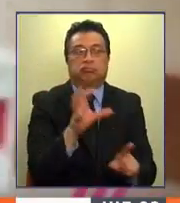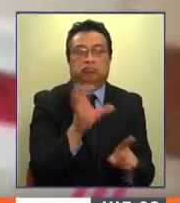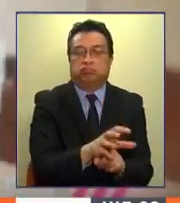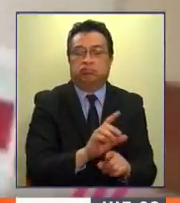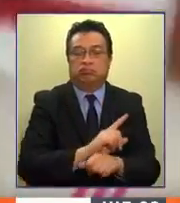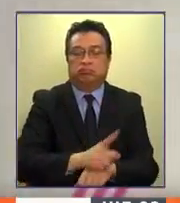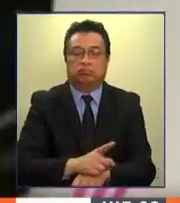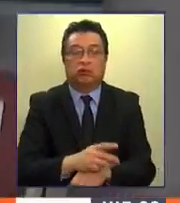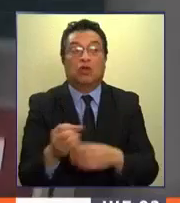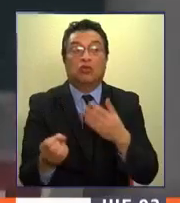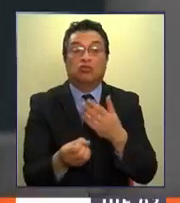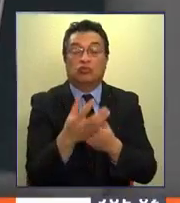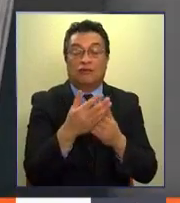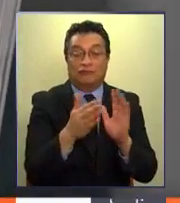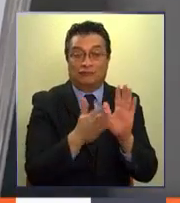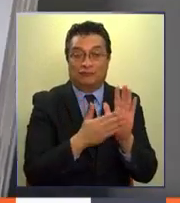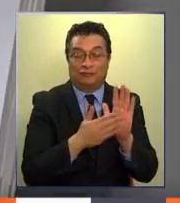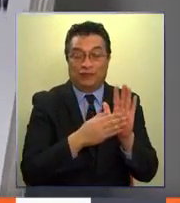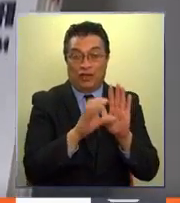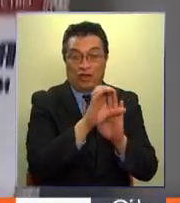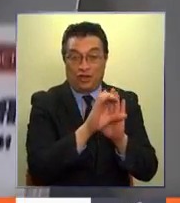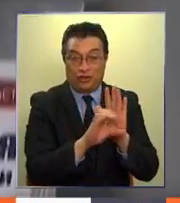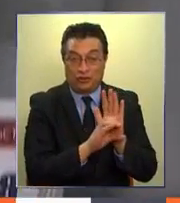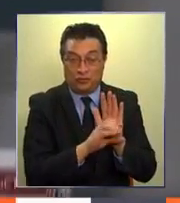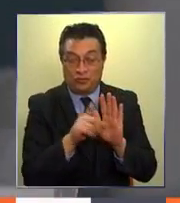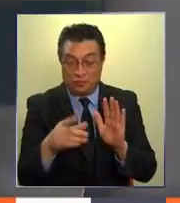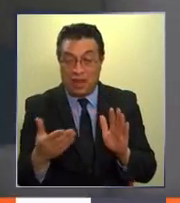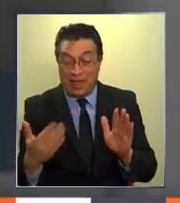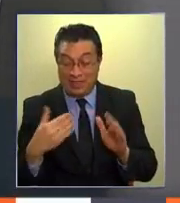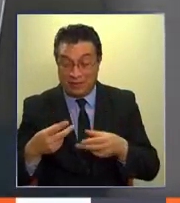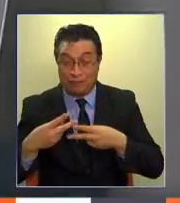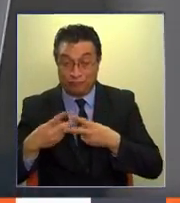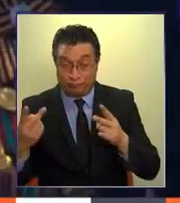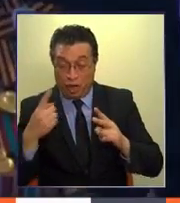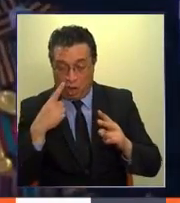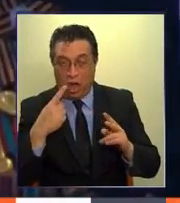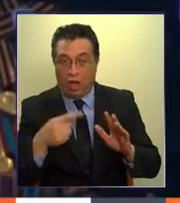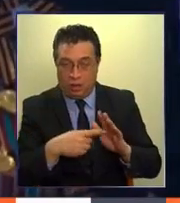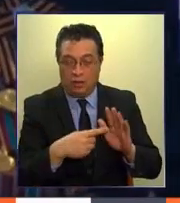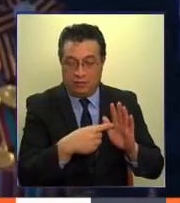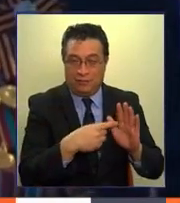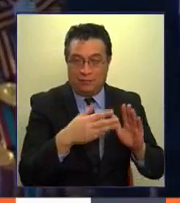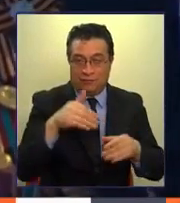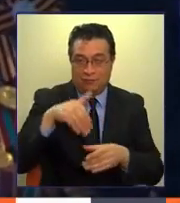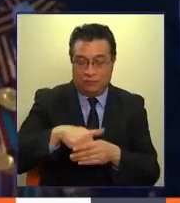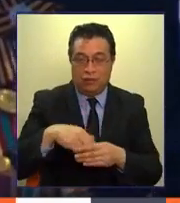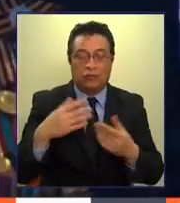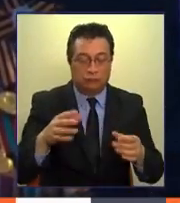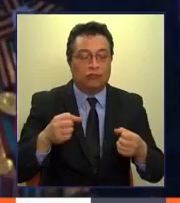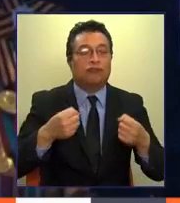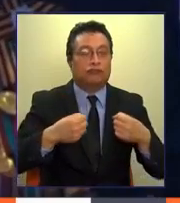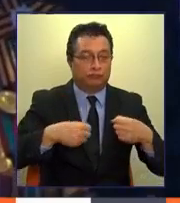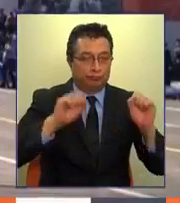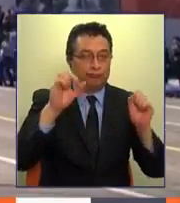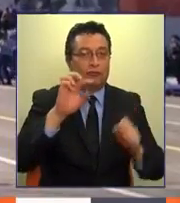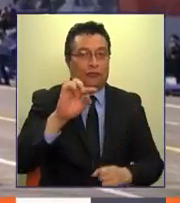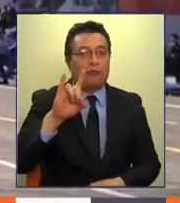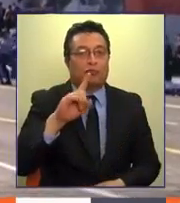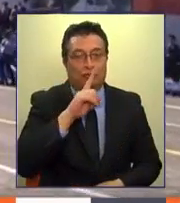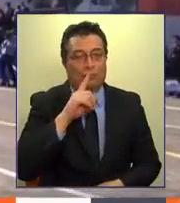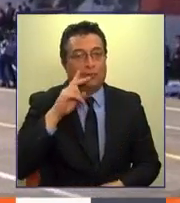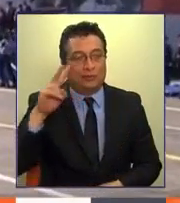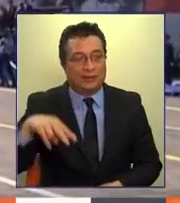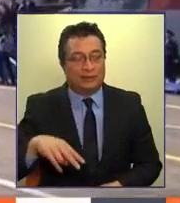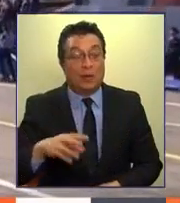de la Constitución, disponible en librerías antes de aprobarse en las urnas, anticipaban el nuevo triunfo de Putin. Para millones